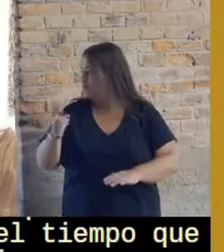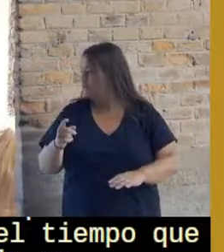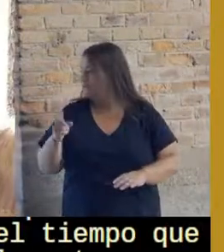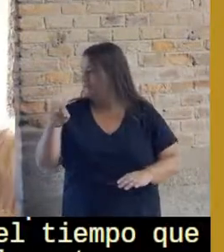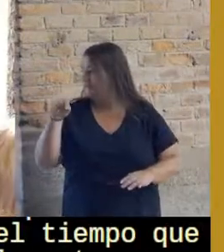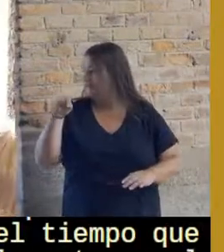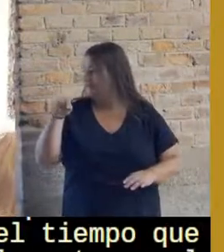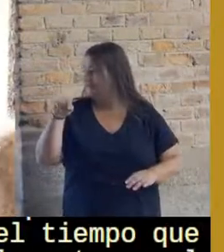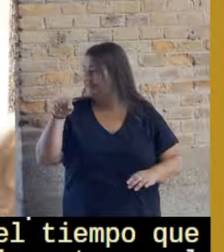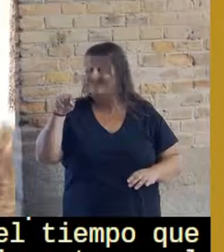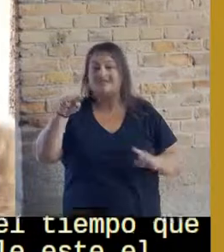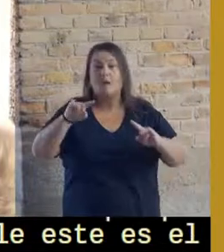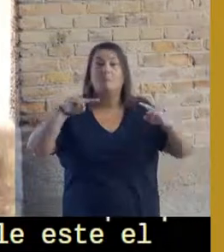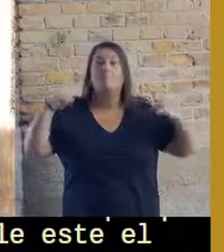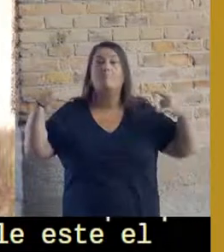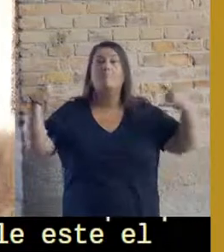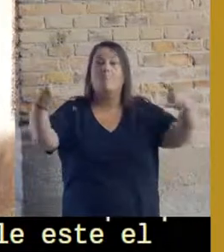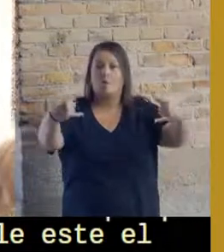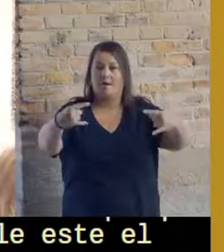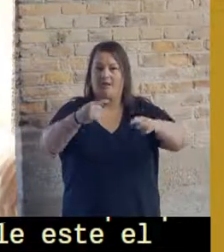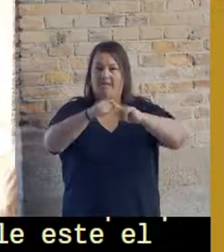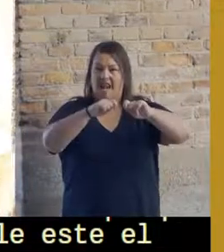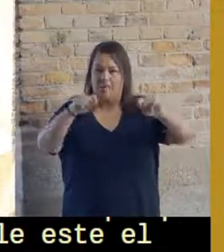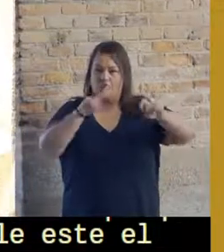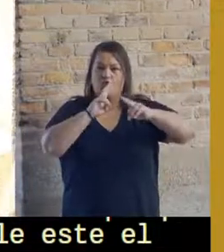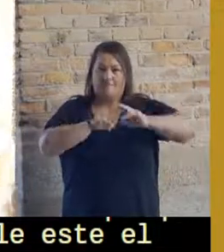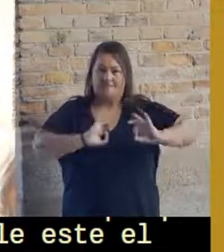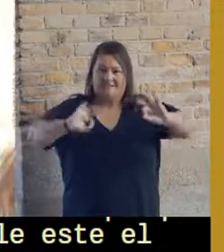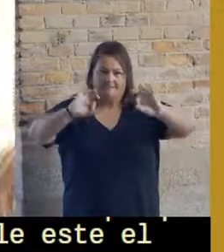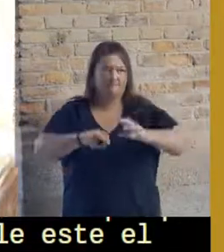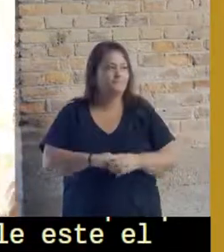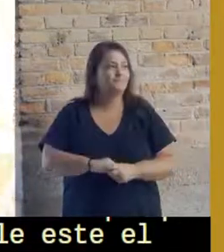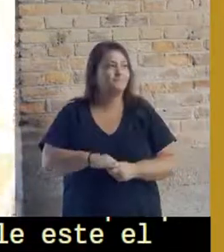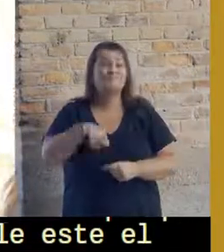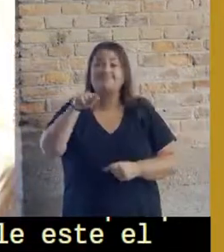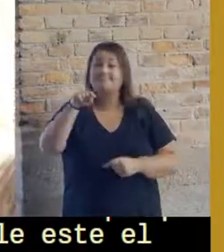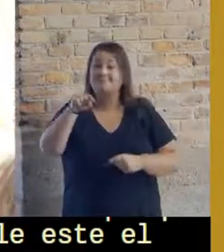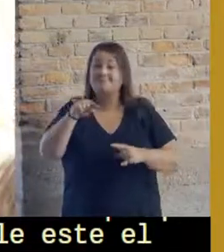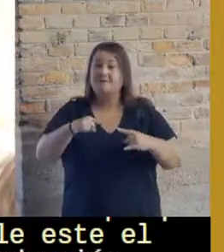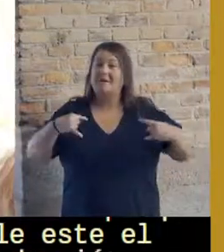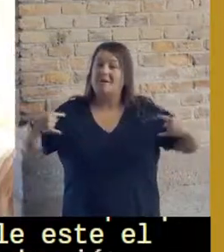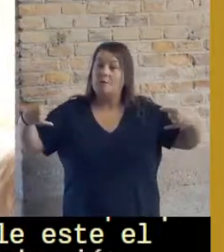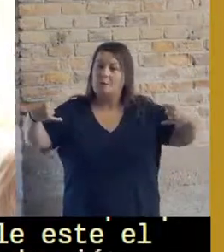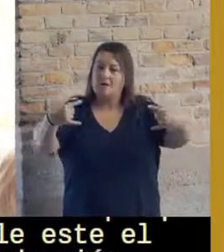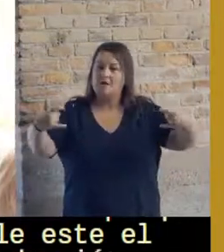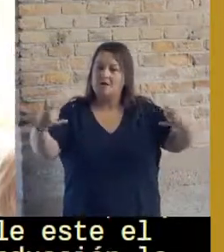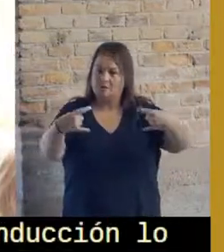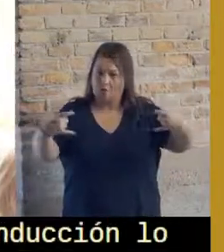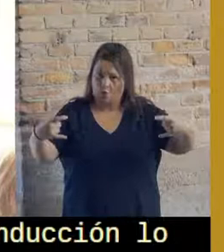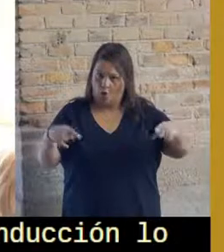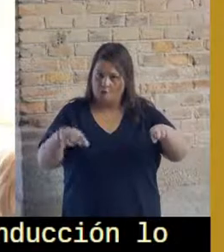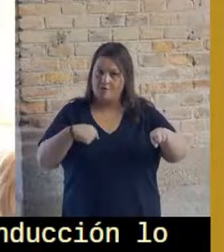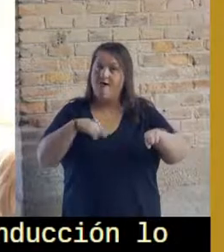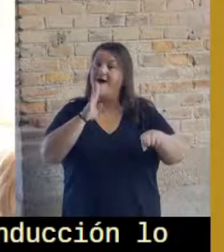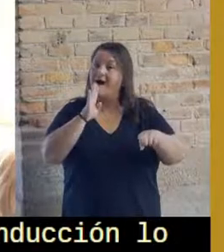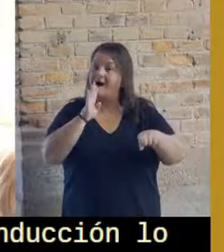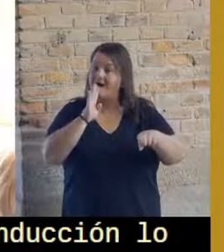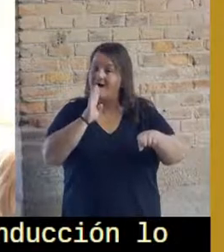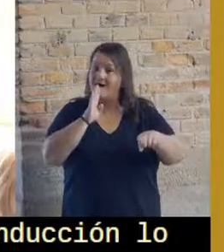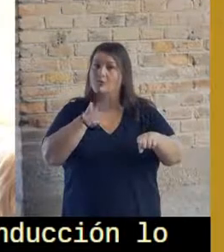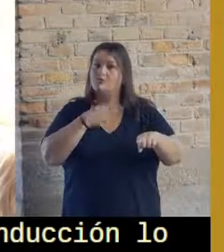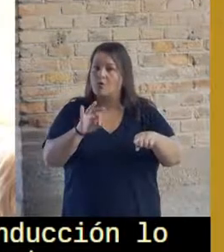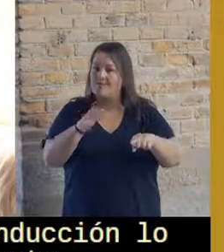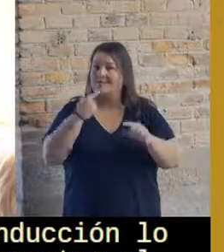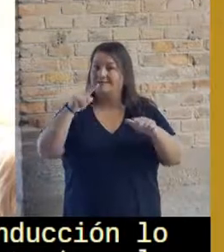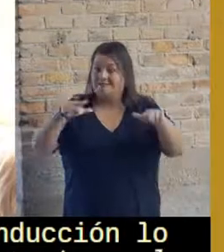Este es el bucle magnético de lazo vale esto es el lazo de inducción lo que os he dicho antes que se puede limitar por